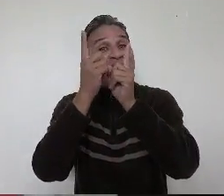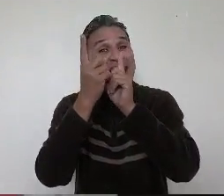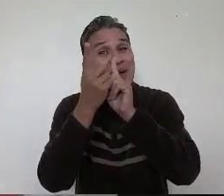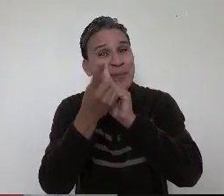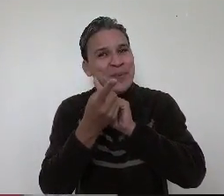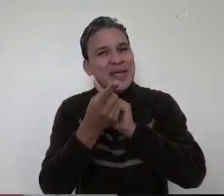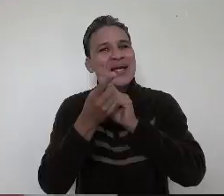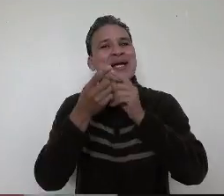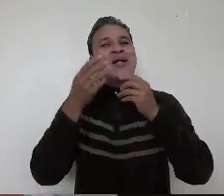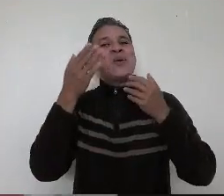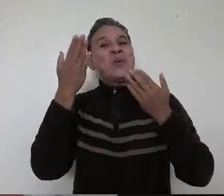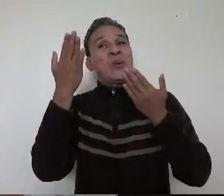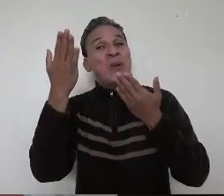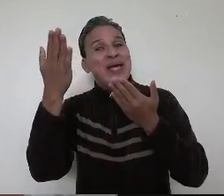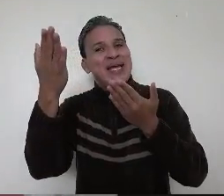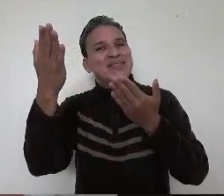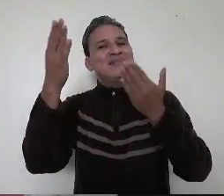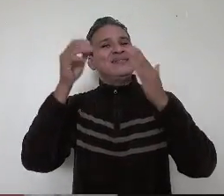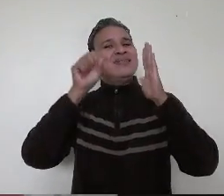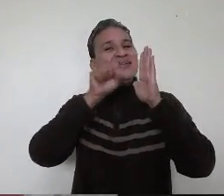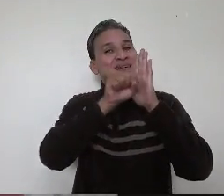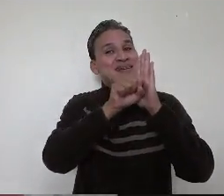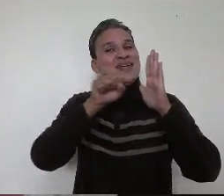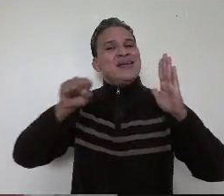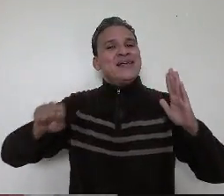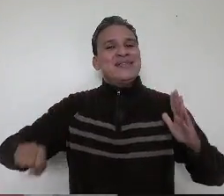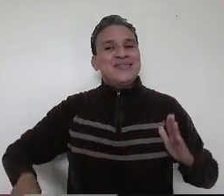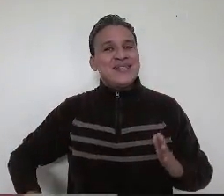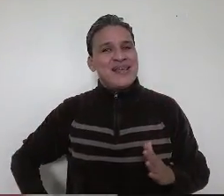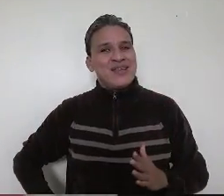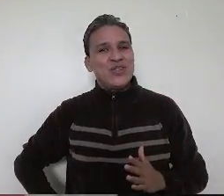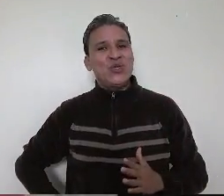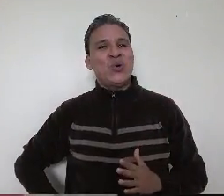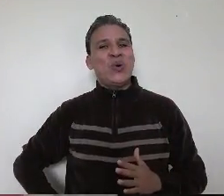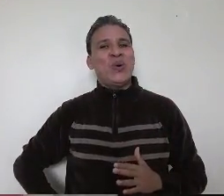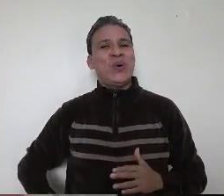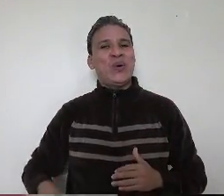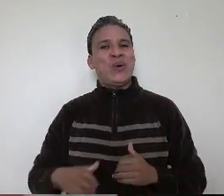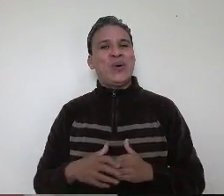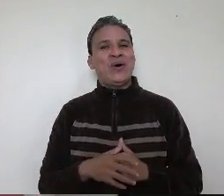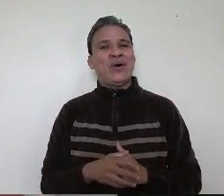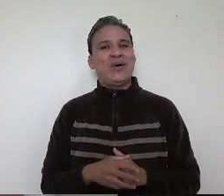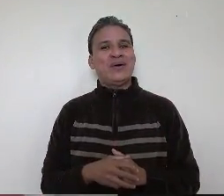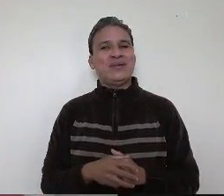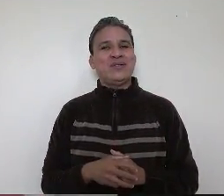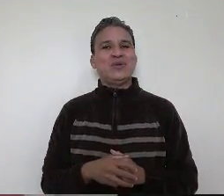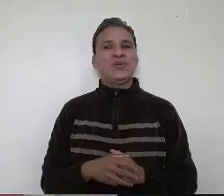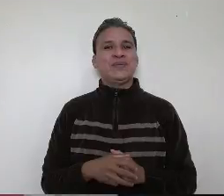Transfórmalo en ti, Señor.